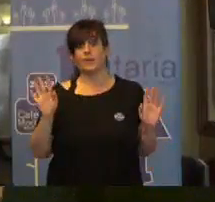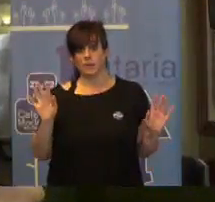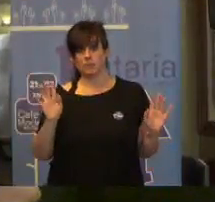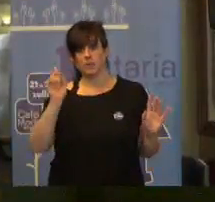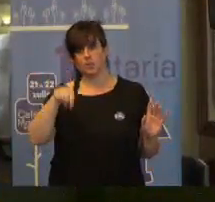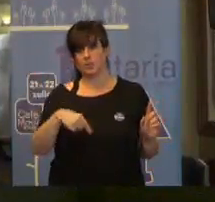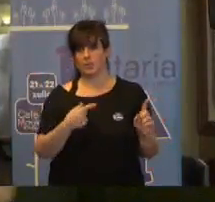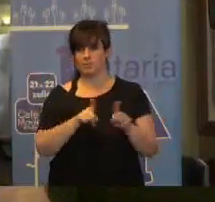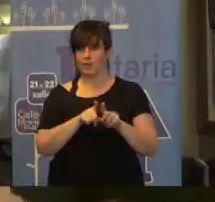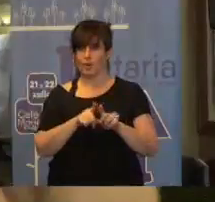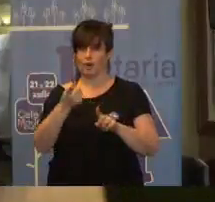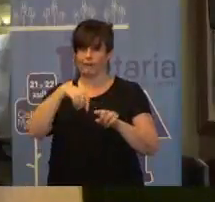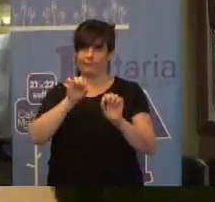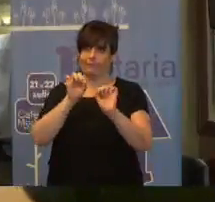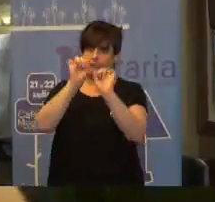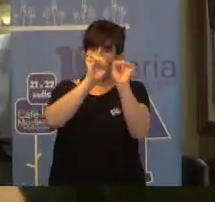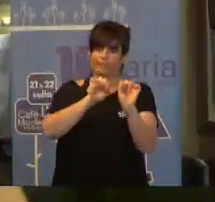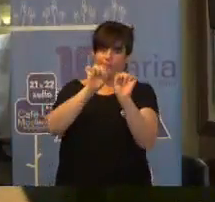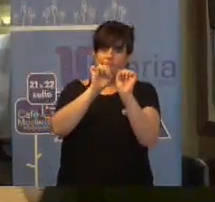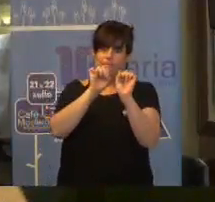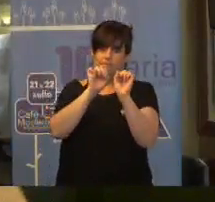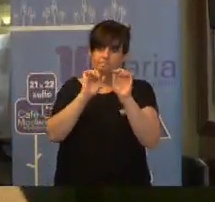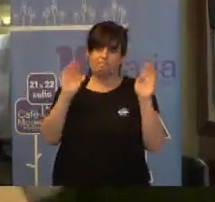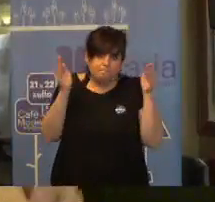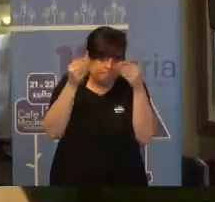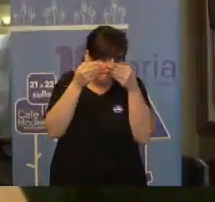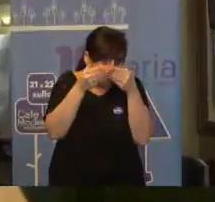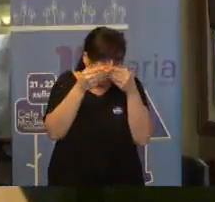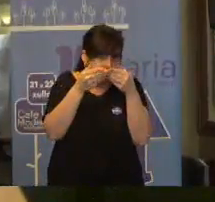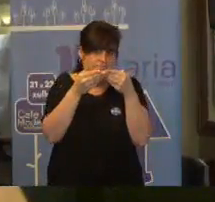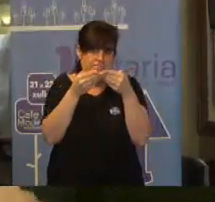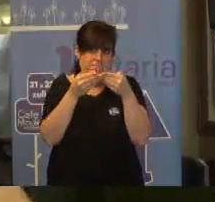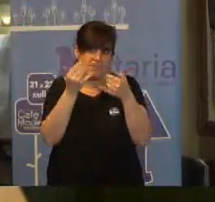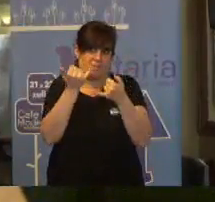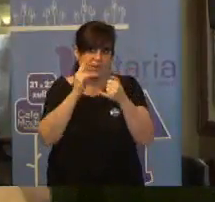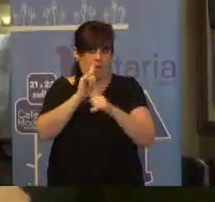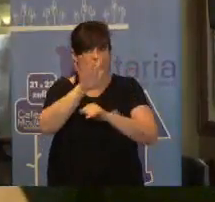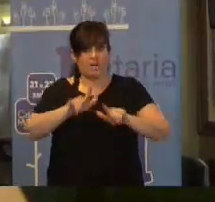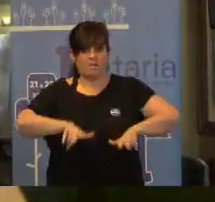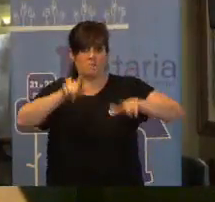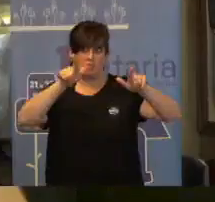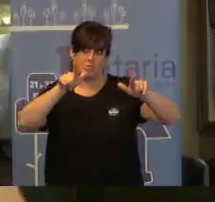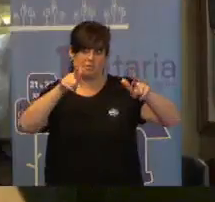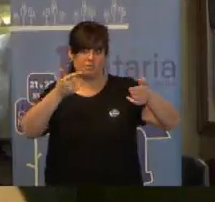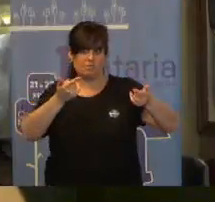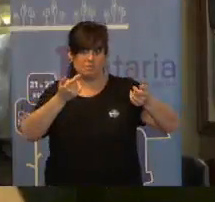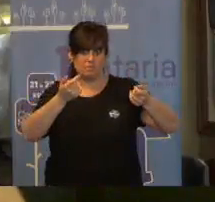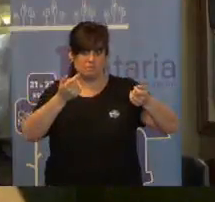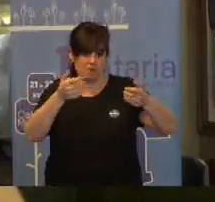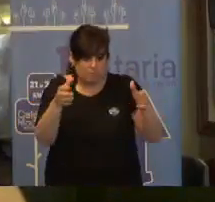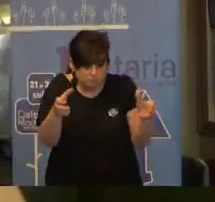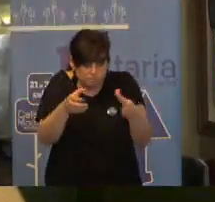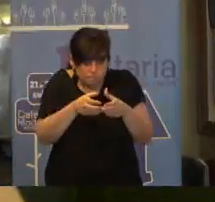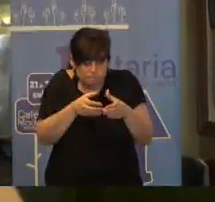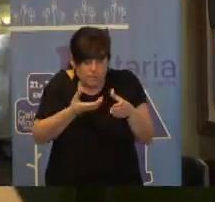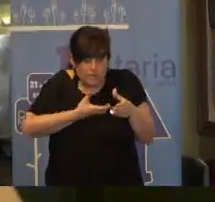de localismo donde de alguma maneira nos acabáramos convertindo nunha plataforma sin referencia de proxecto nacional, non? Pero non nos